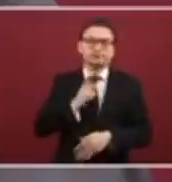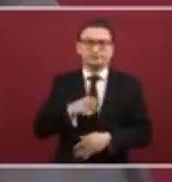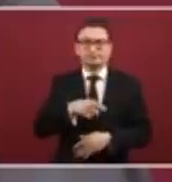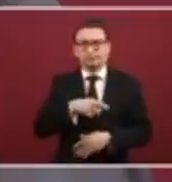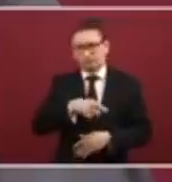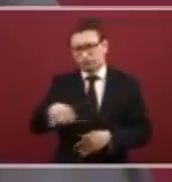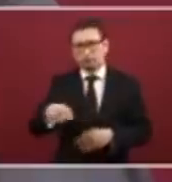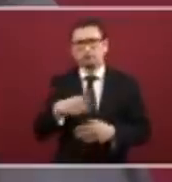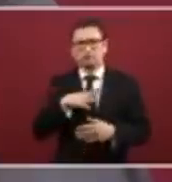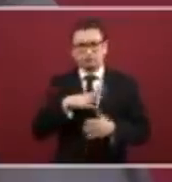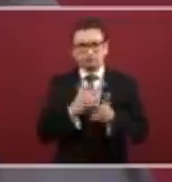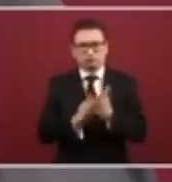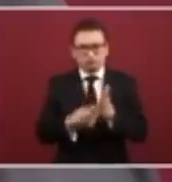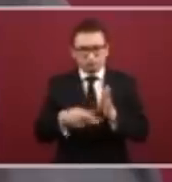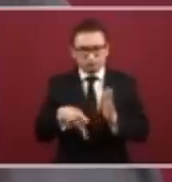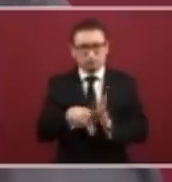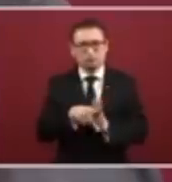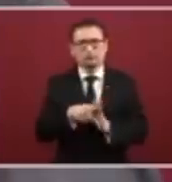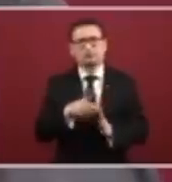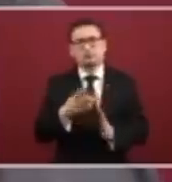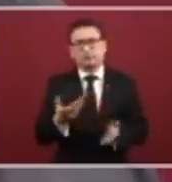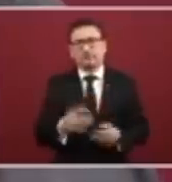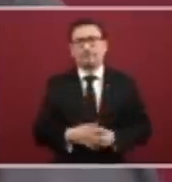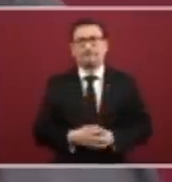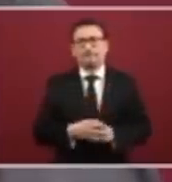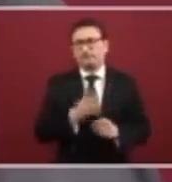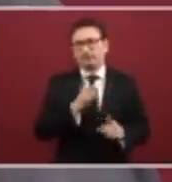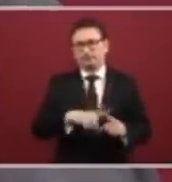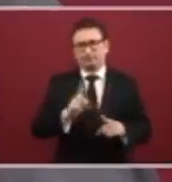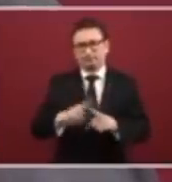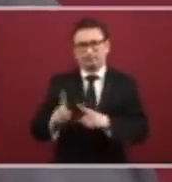de planta, transitorios,